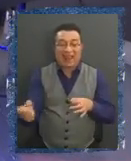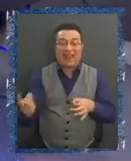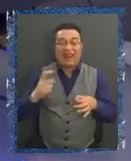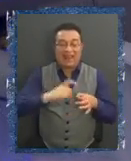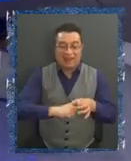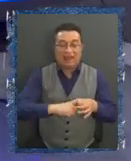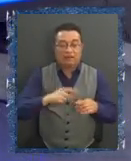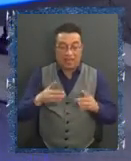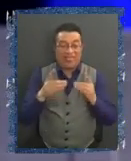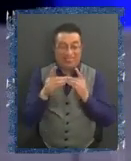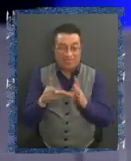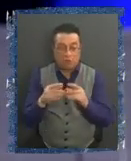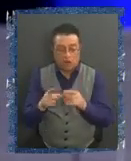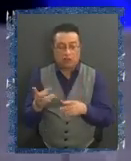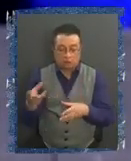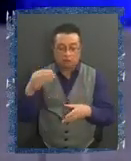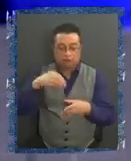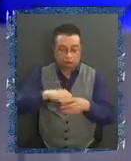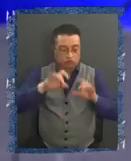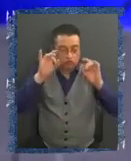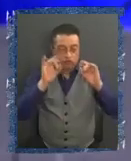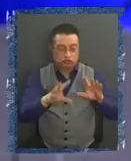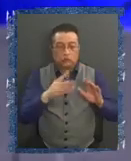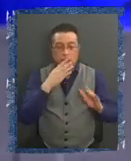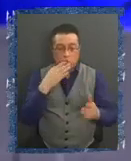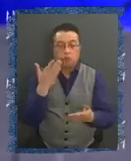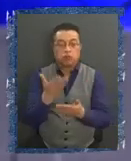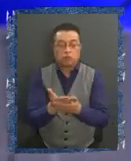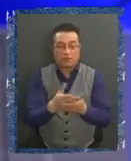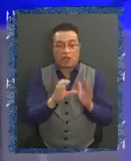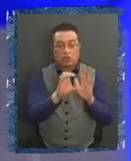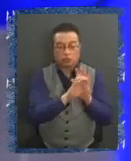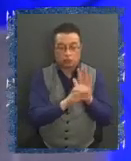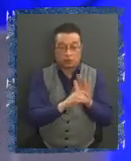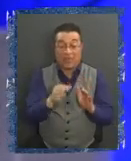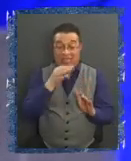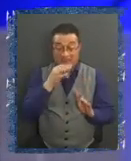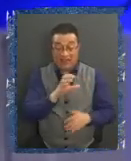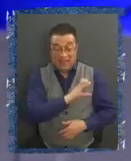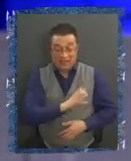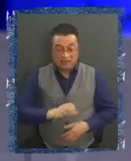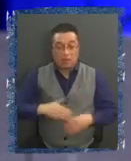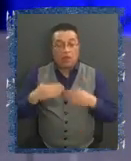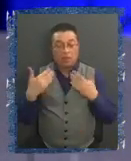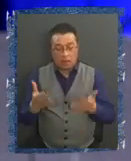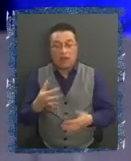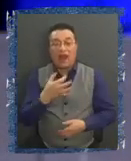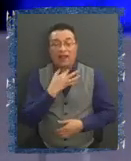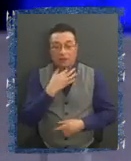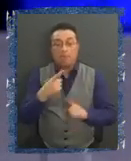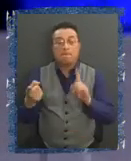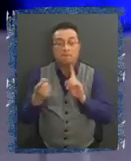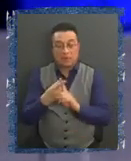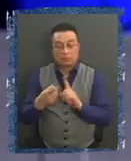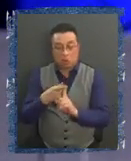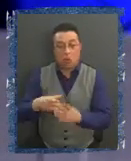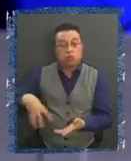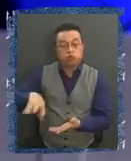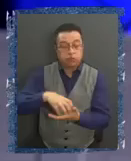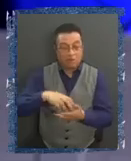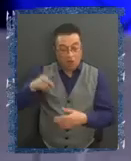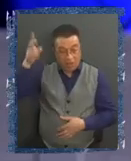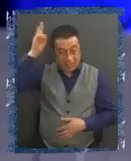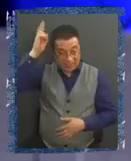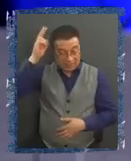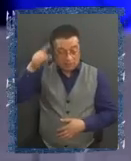democráticas que consagra la propuesta de constitución. Dice, el Estado debe garantizar la efectiva participación de los pueblos indígenas en